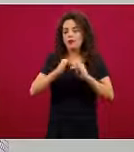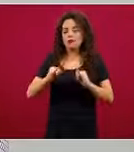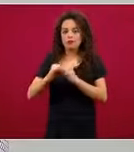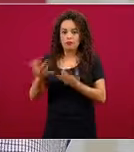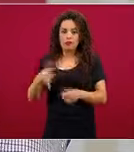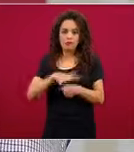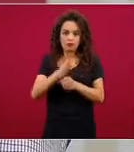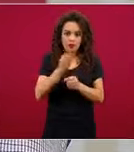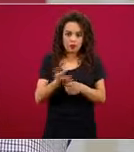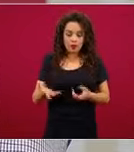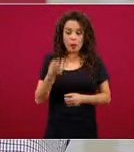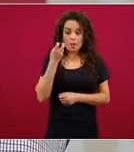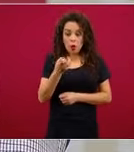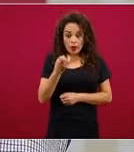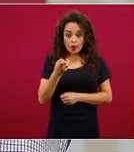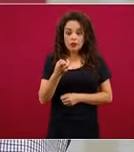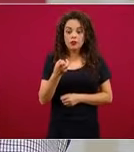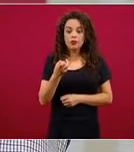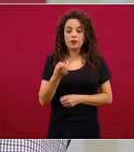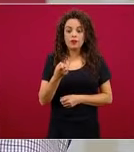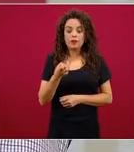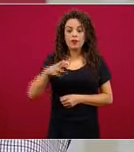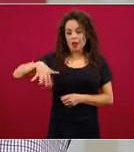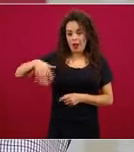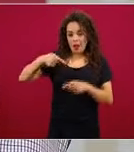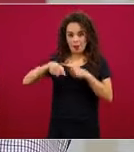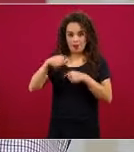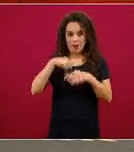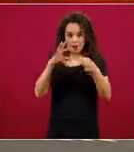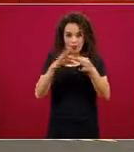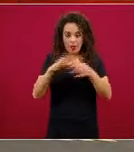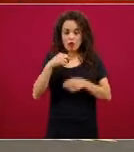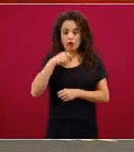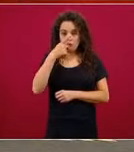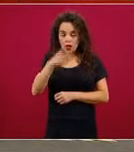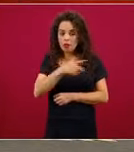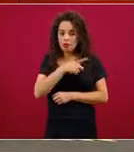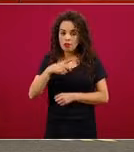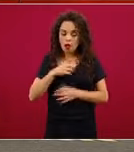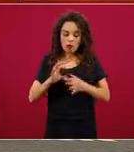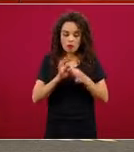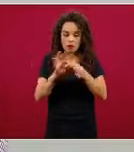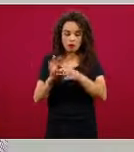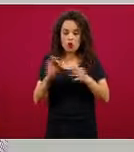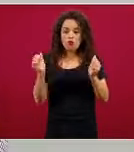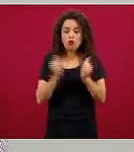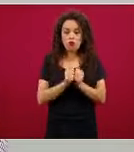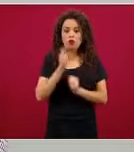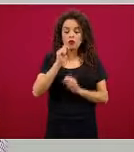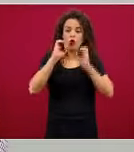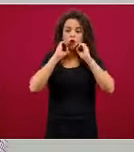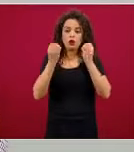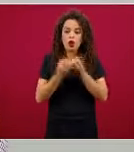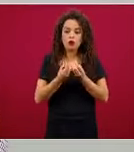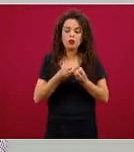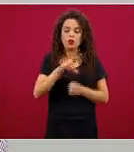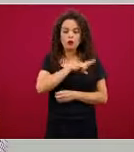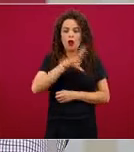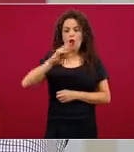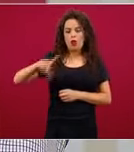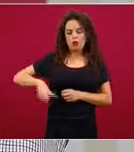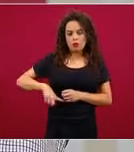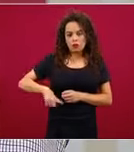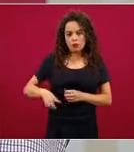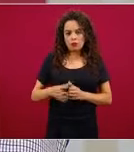de tal forma, por eso enfatizaba yo al principio que esta colaboración debe de ser de la mano con las organizaciones no gubernamentales y las instituciones